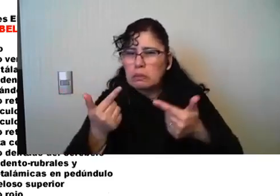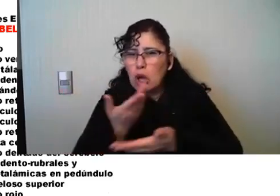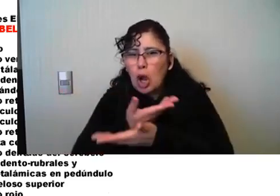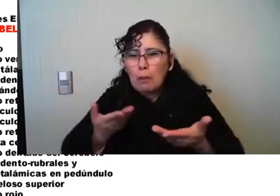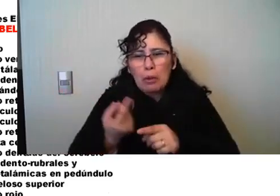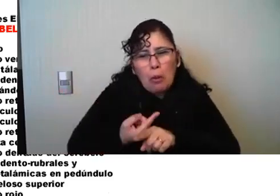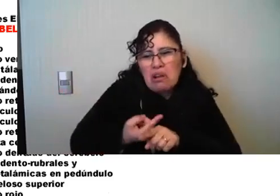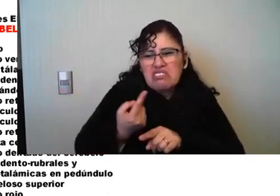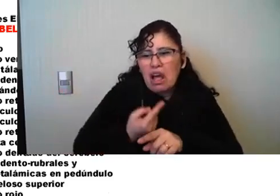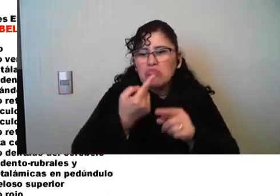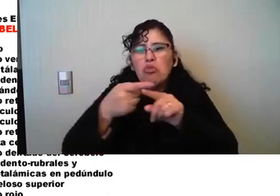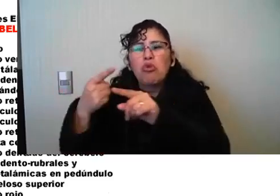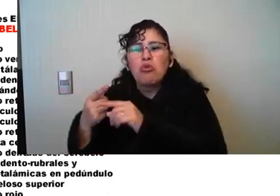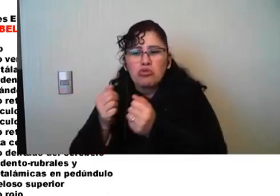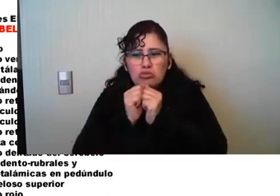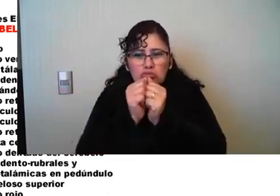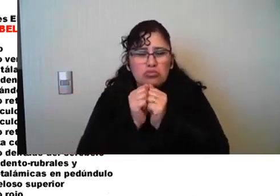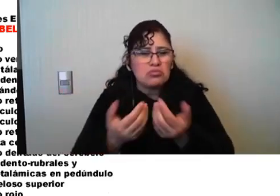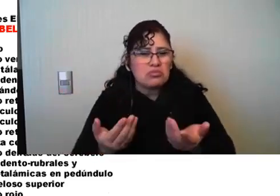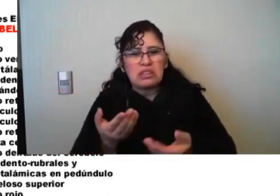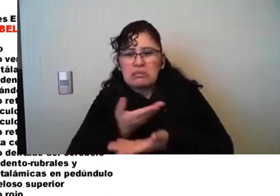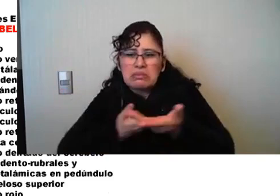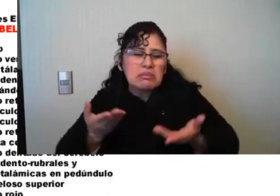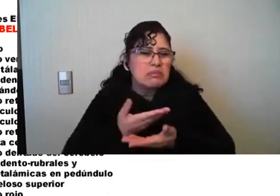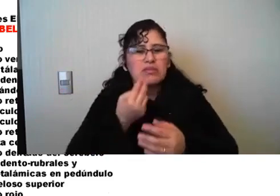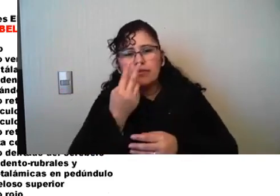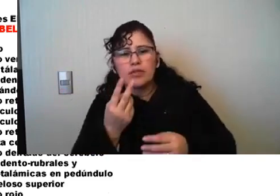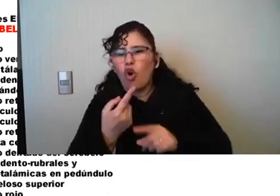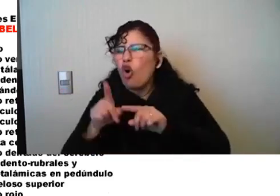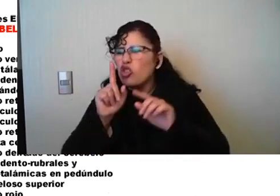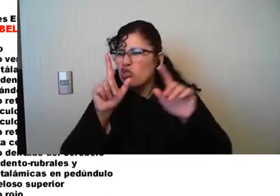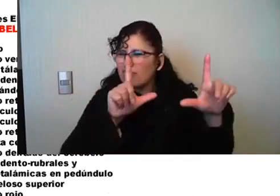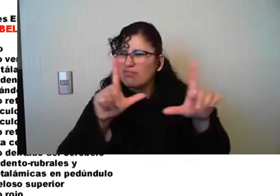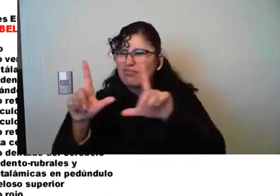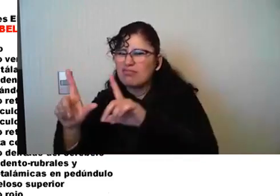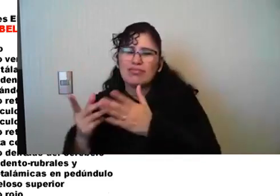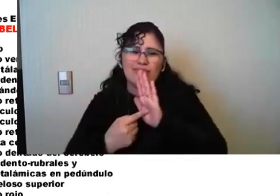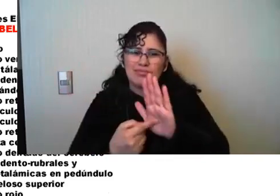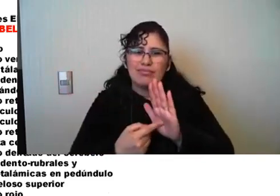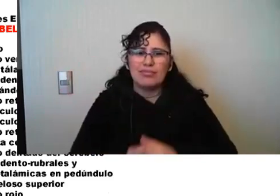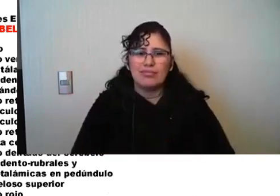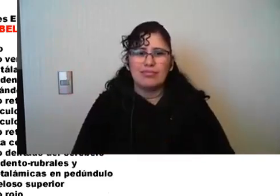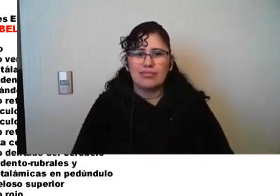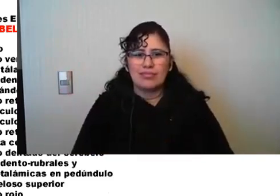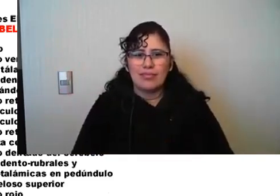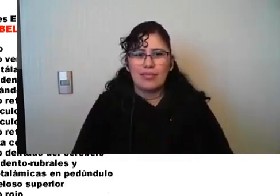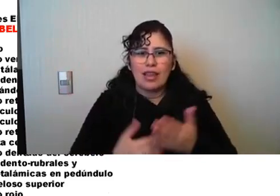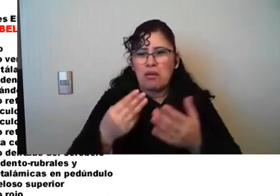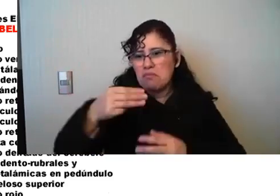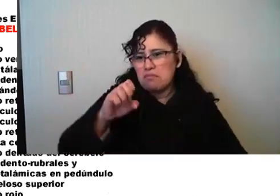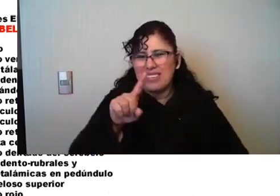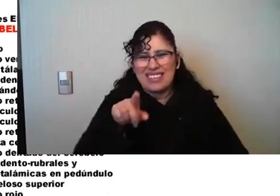y es lo mismo que hemos hablado, pero otros esquemas, digamos. Acá, por ejemplo, está el mesencéfalo, acá